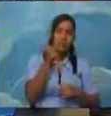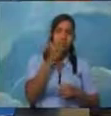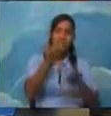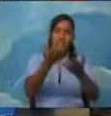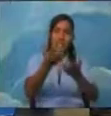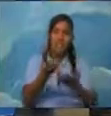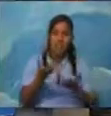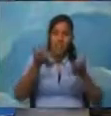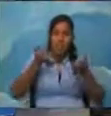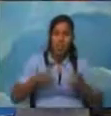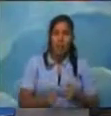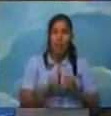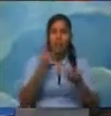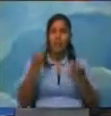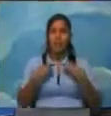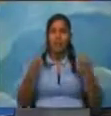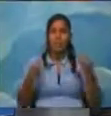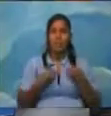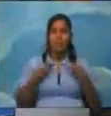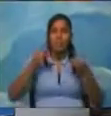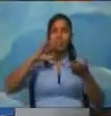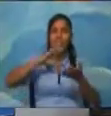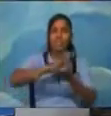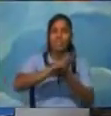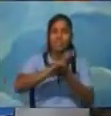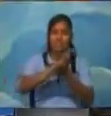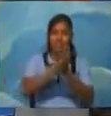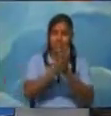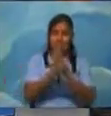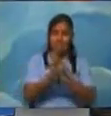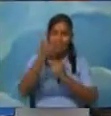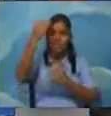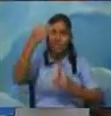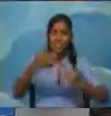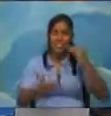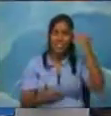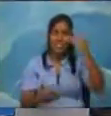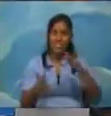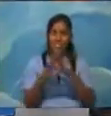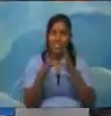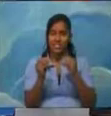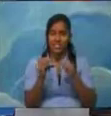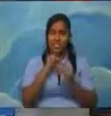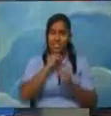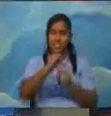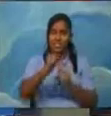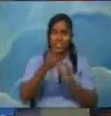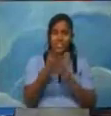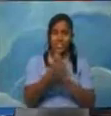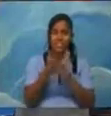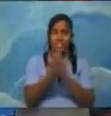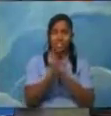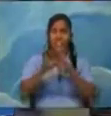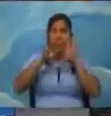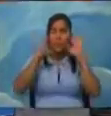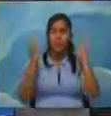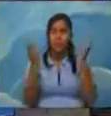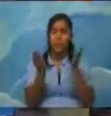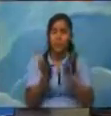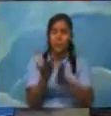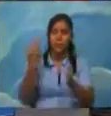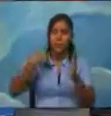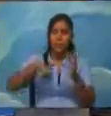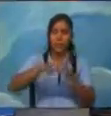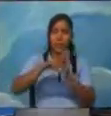muchachitos vivos y los estripaban contra las paredes. Y todo eso sucedió y el mundo